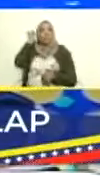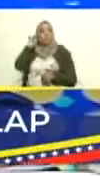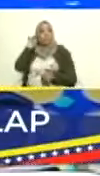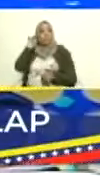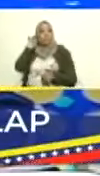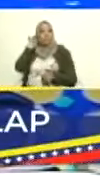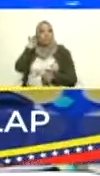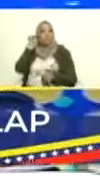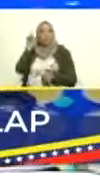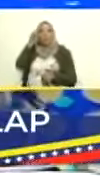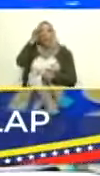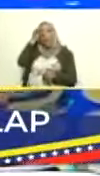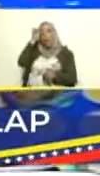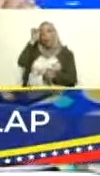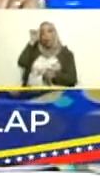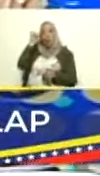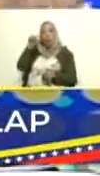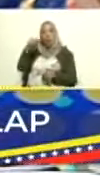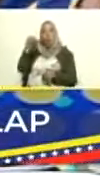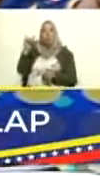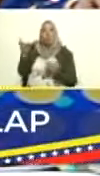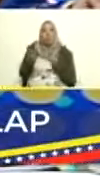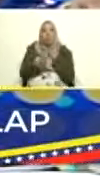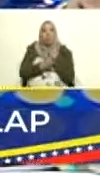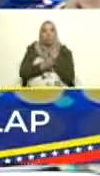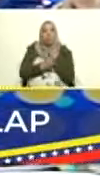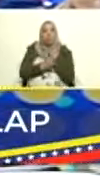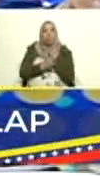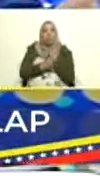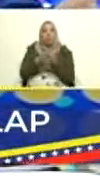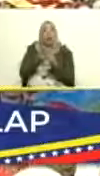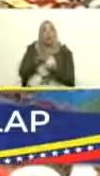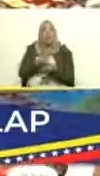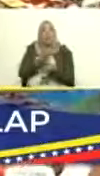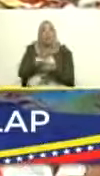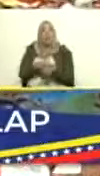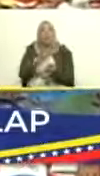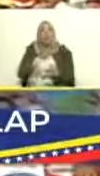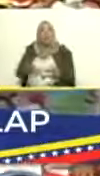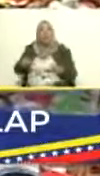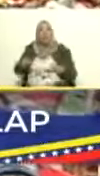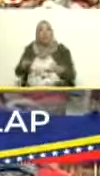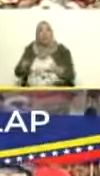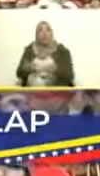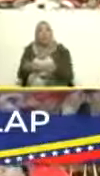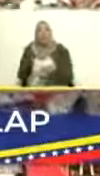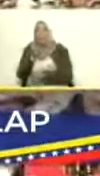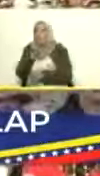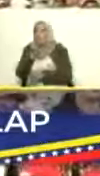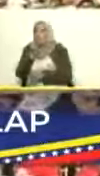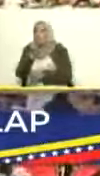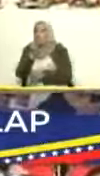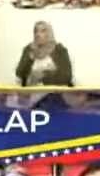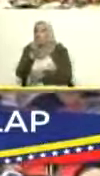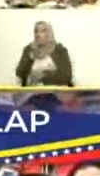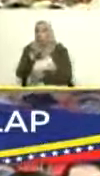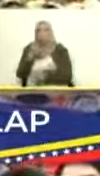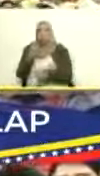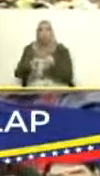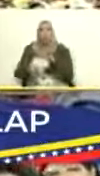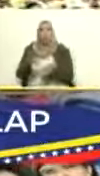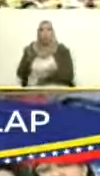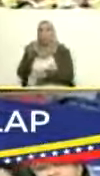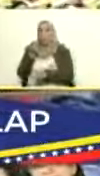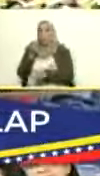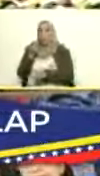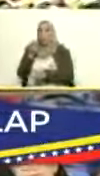Julio Borges, el Ramos Alup, pidieron que sancionaran a los CLAP y no pudimos comprar más comida